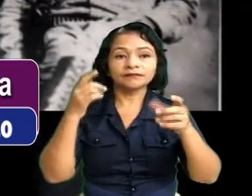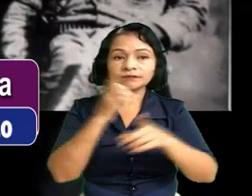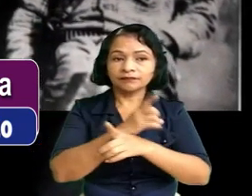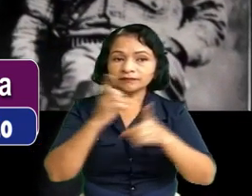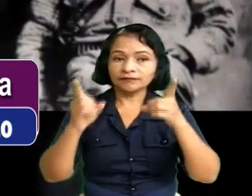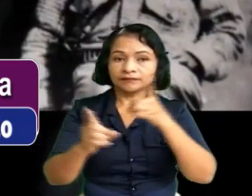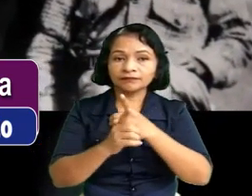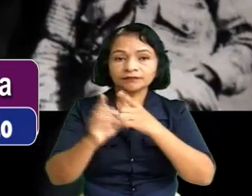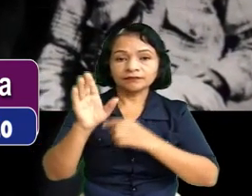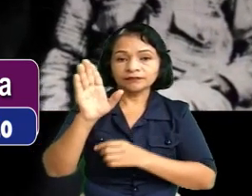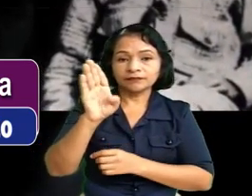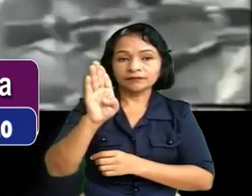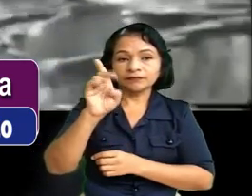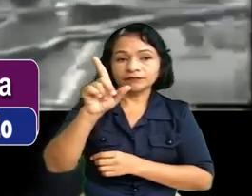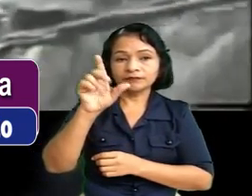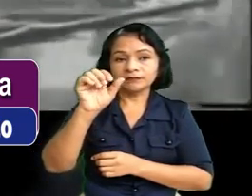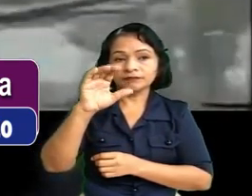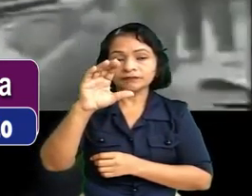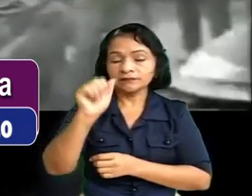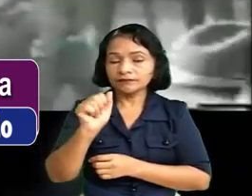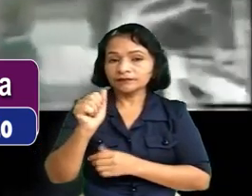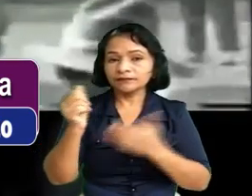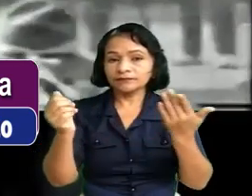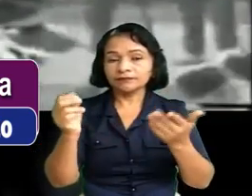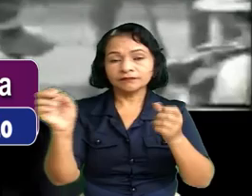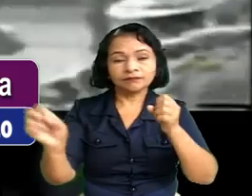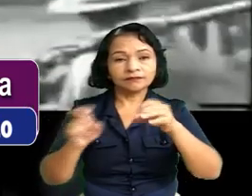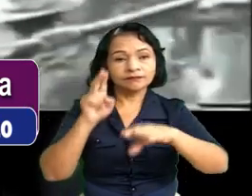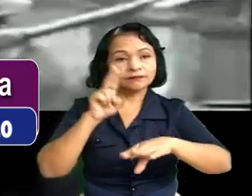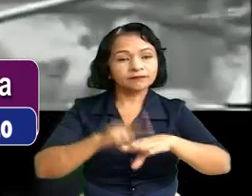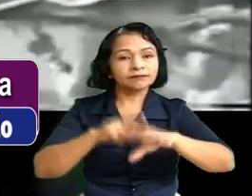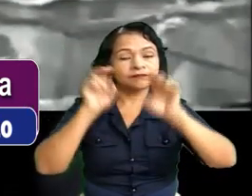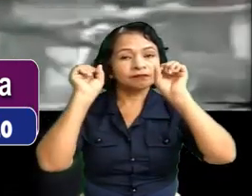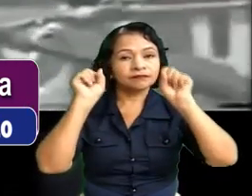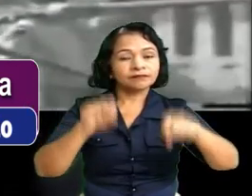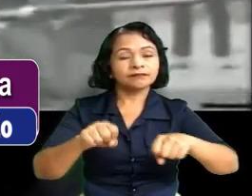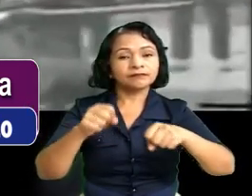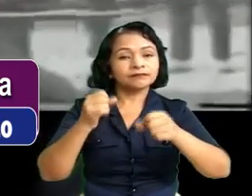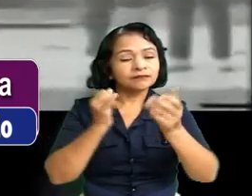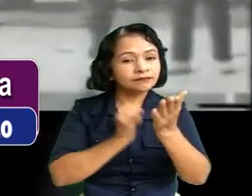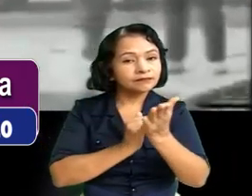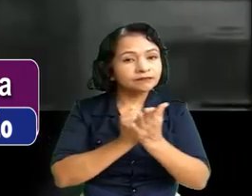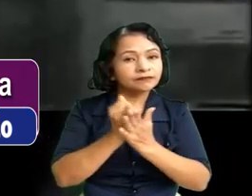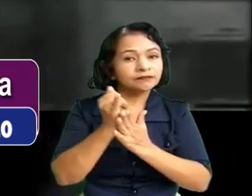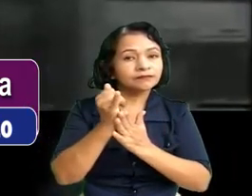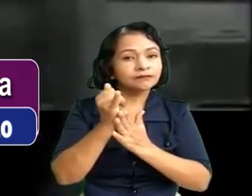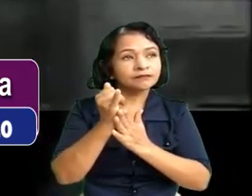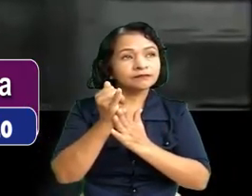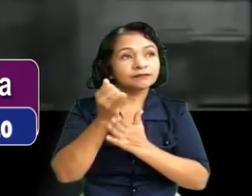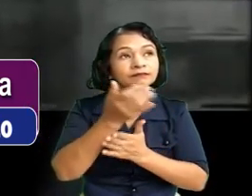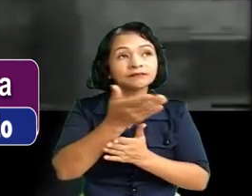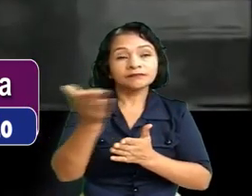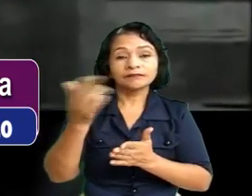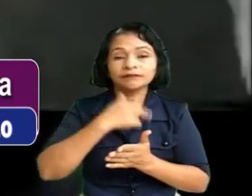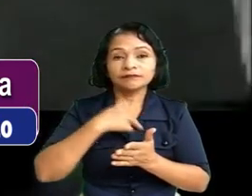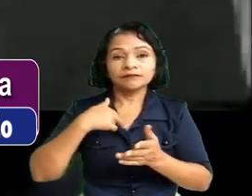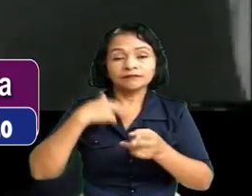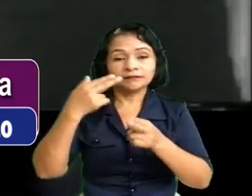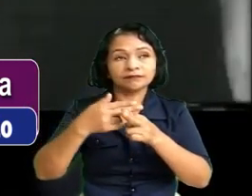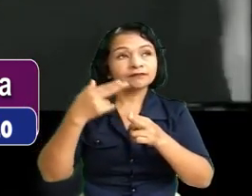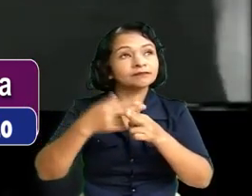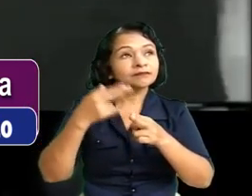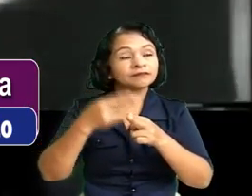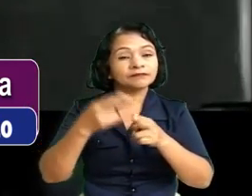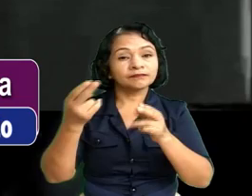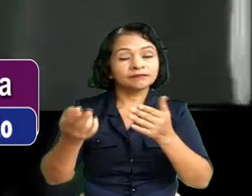hablar de Blanca Arauz. Dentro de esa perspectiva nacionalista, ¿qué podríamos, y dentro de esa investigación que les conllevó a ustedes a nombrar la heroína